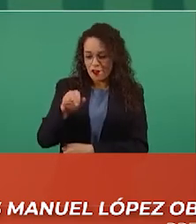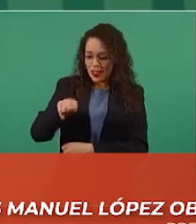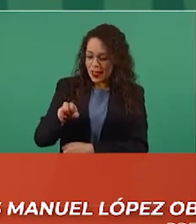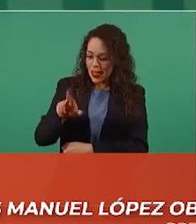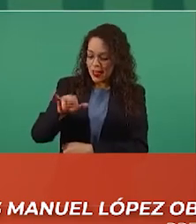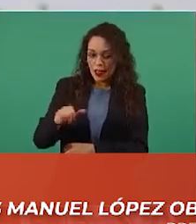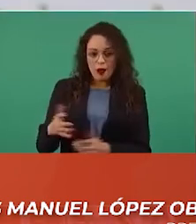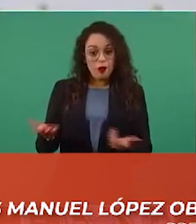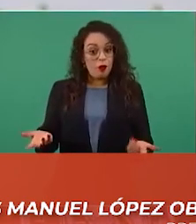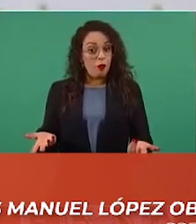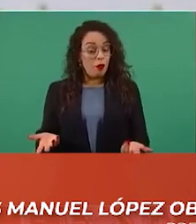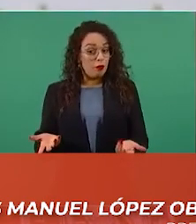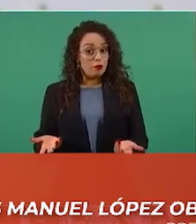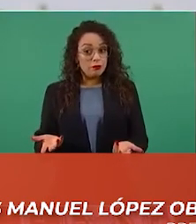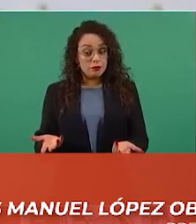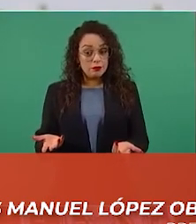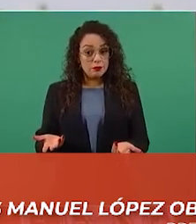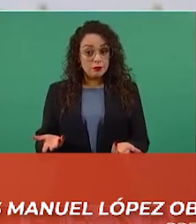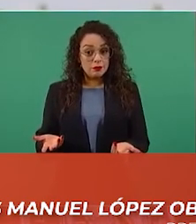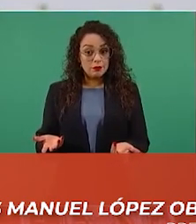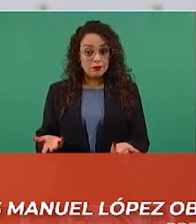Están, pero